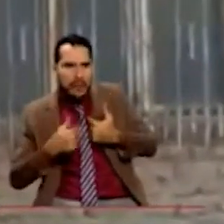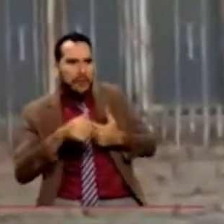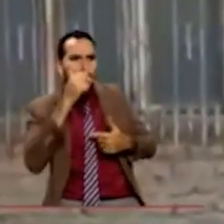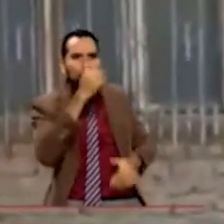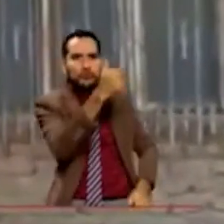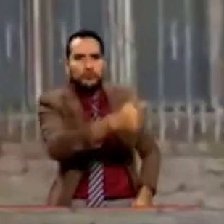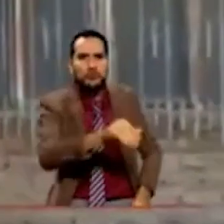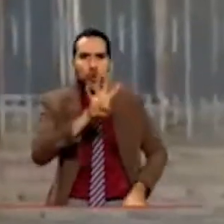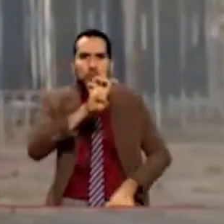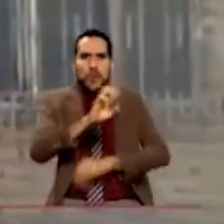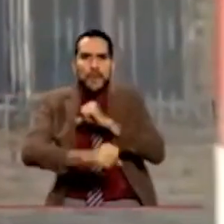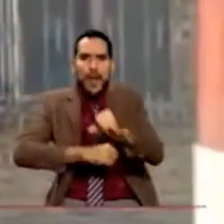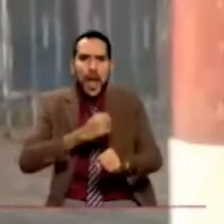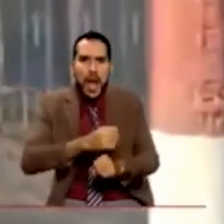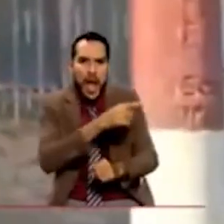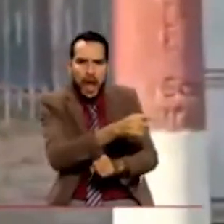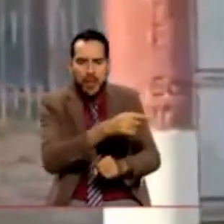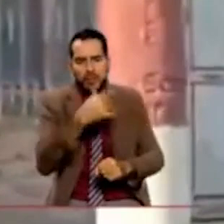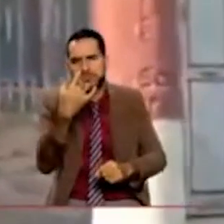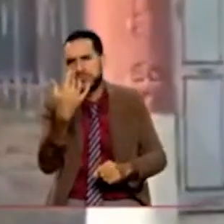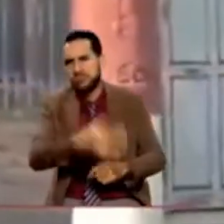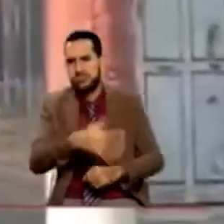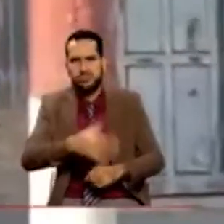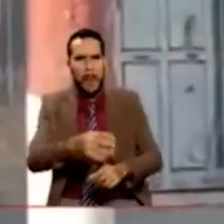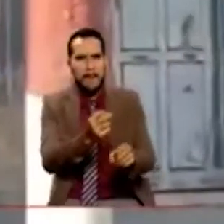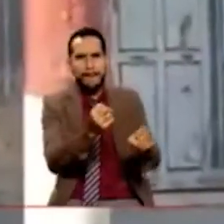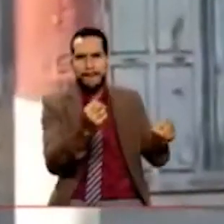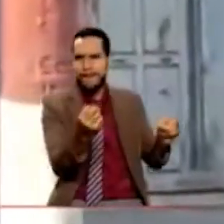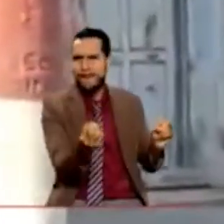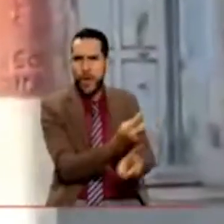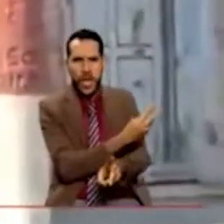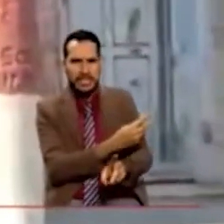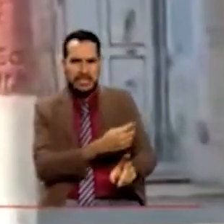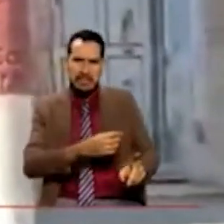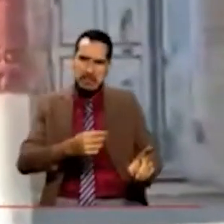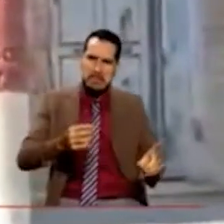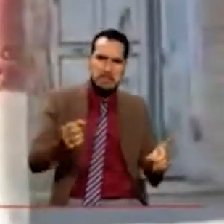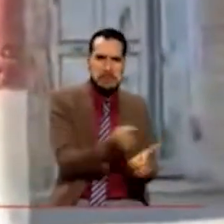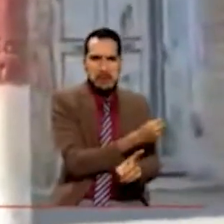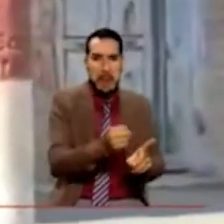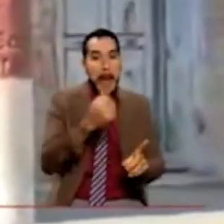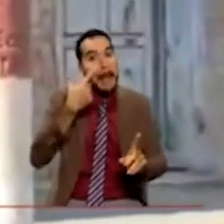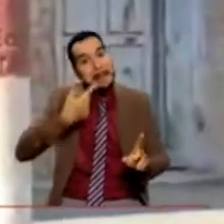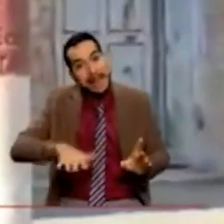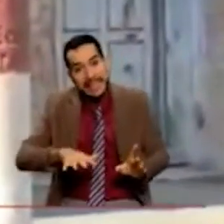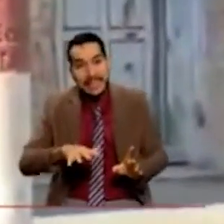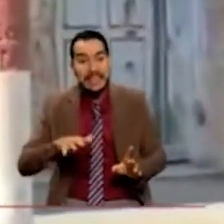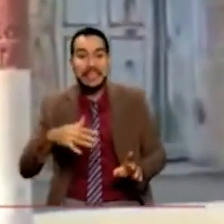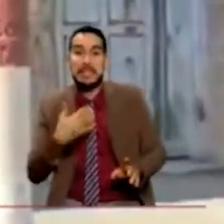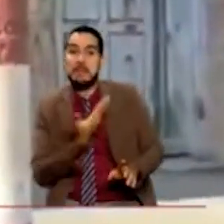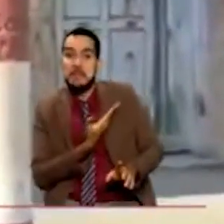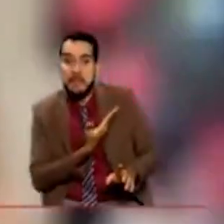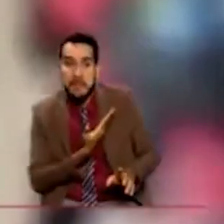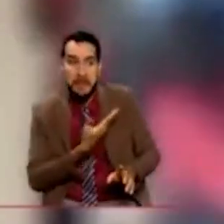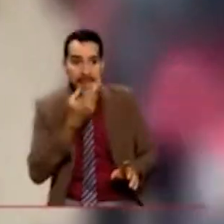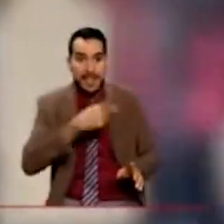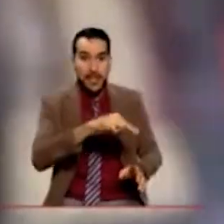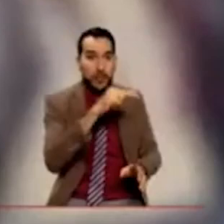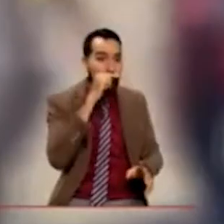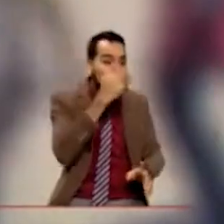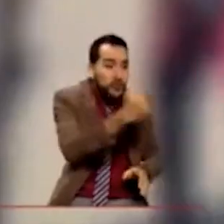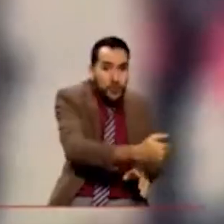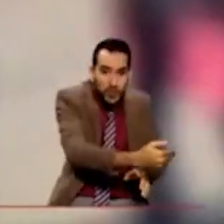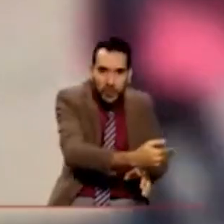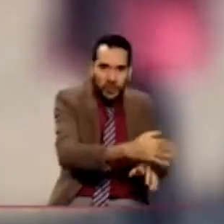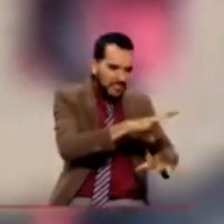solo 9 años de edad, así como lo escuchan. Al parecer, la madre del menor le habría quemado las manos al pequeño. La